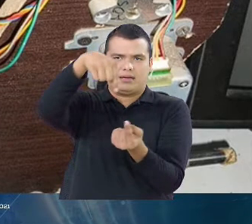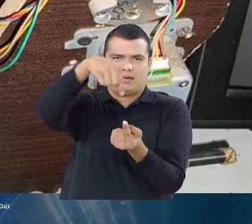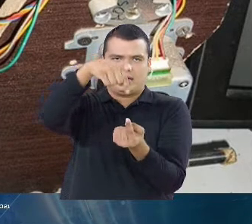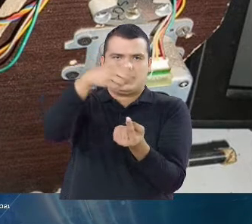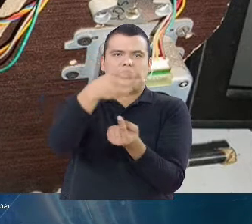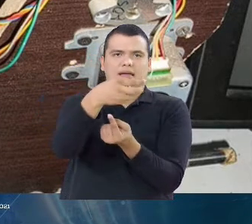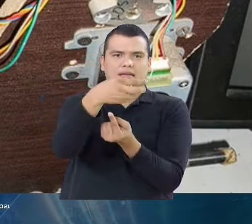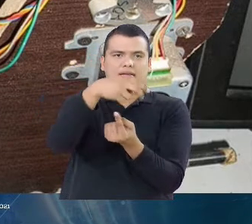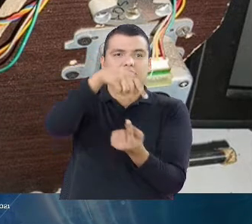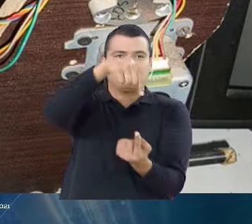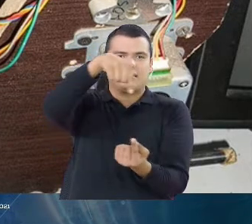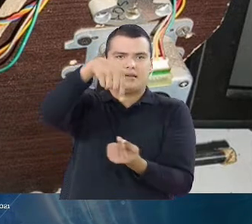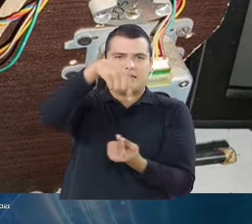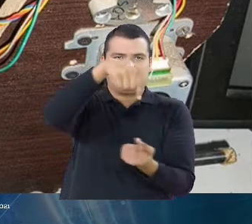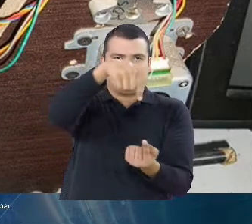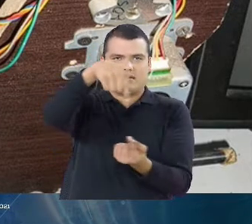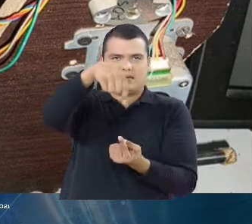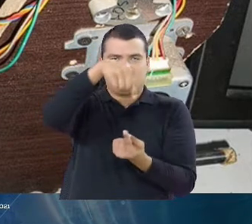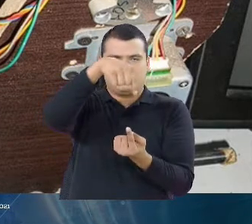X.